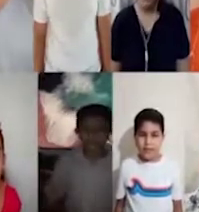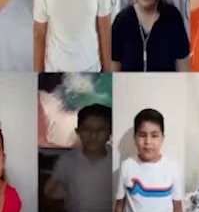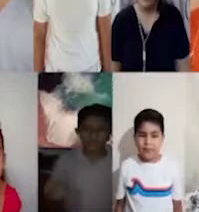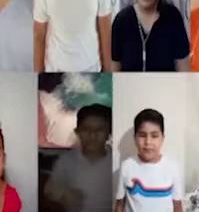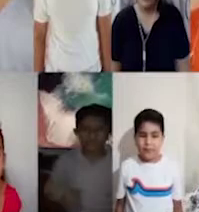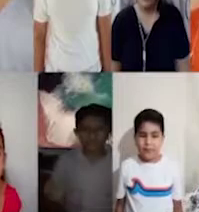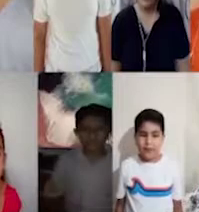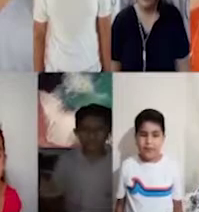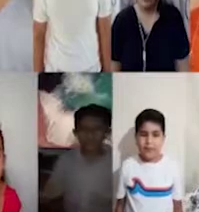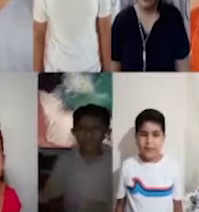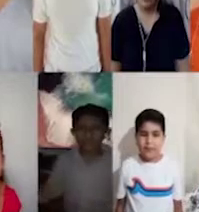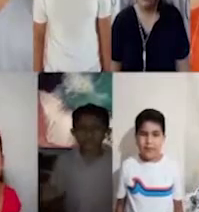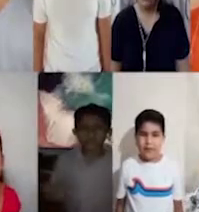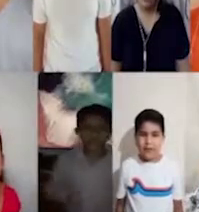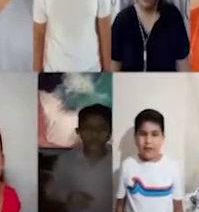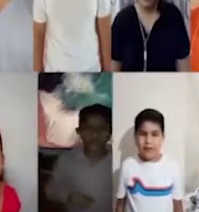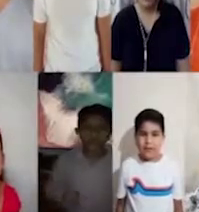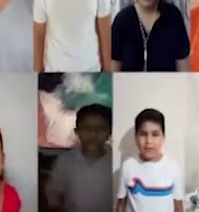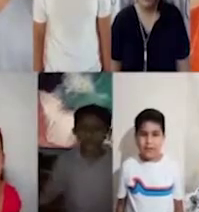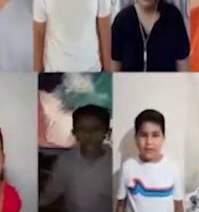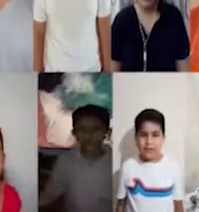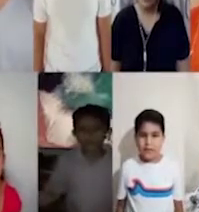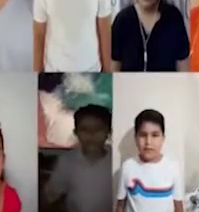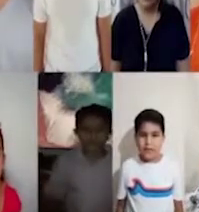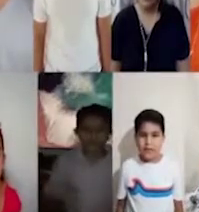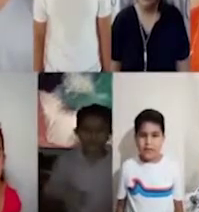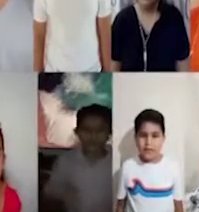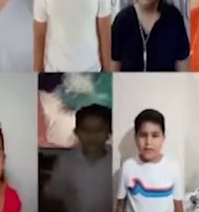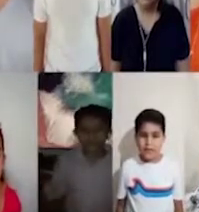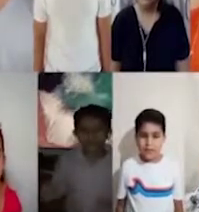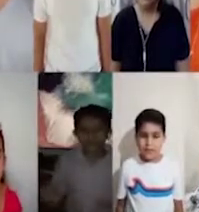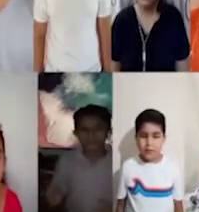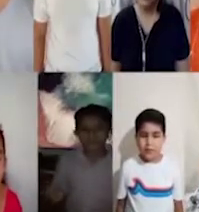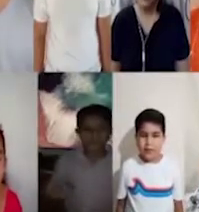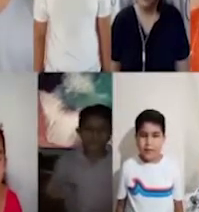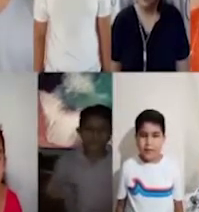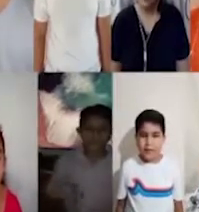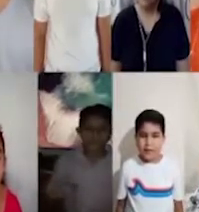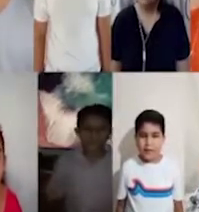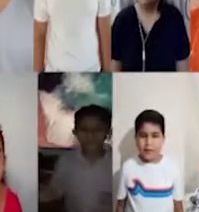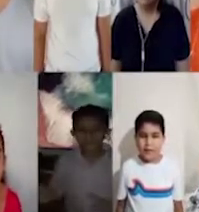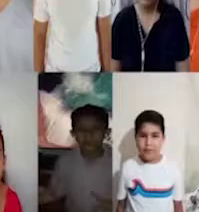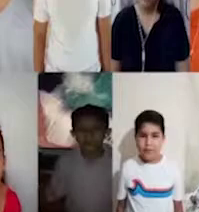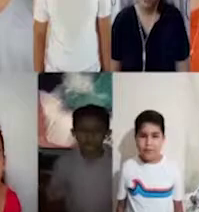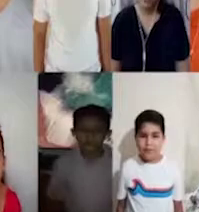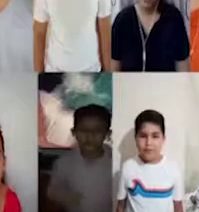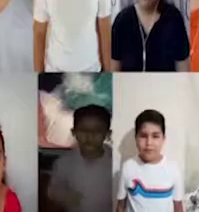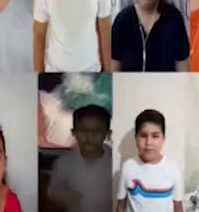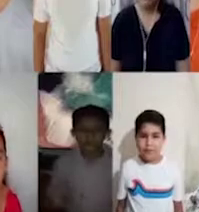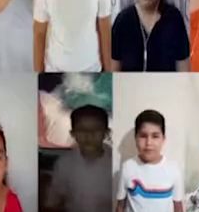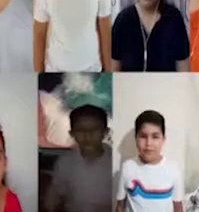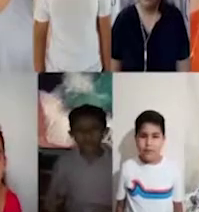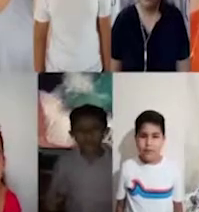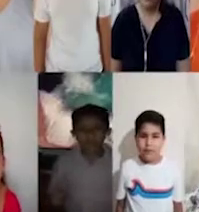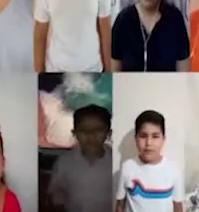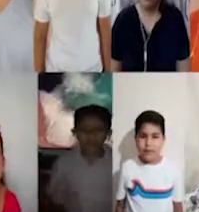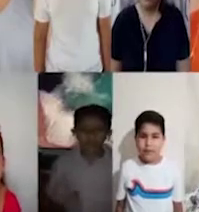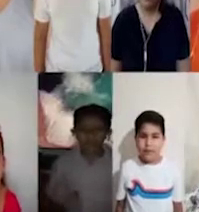la playa se acercó, envidiando a las conchitas por su